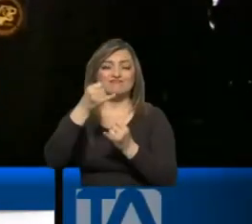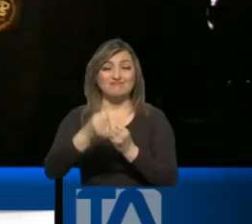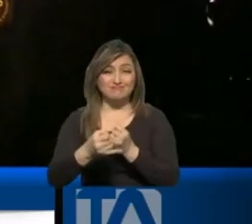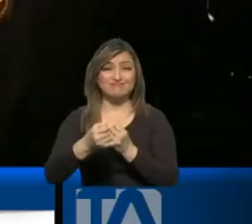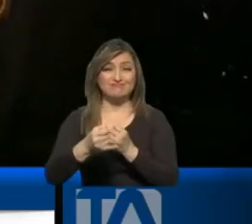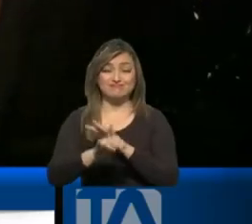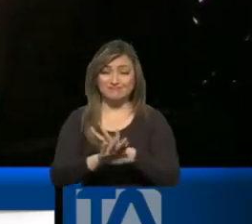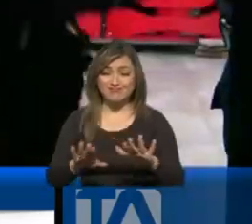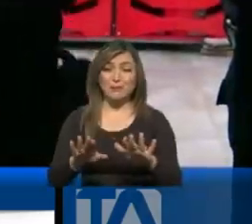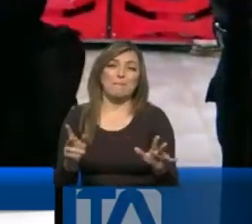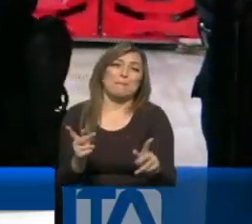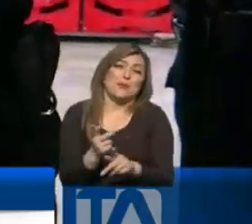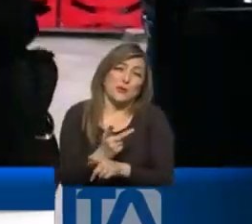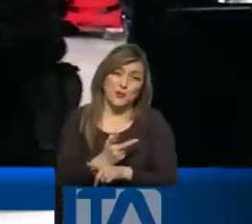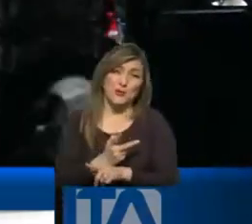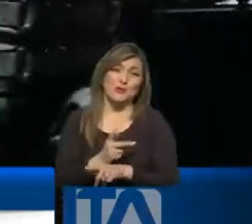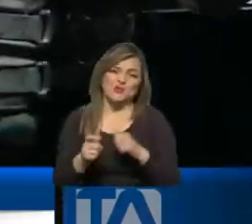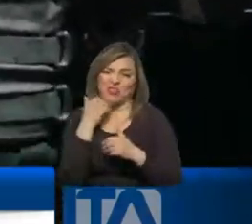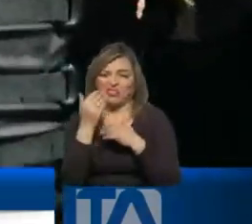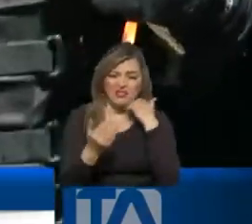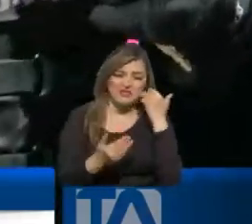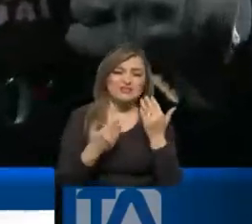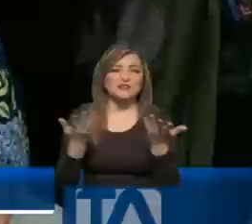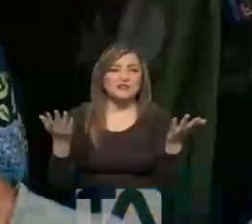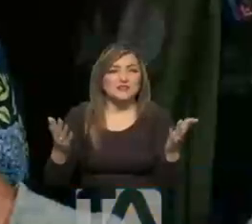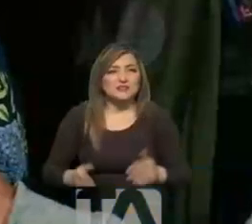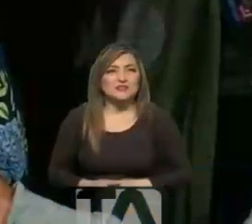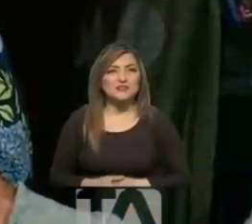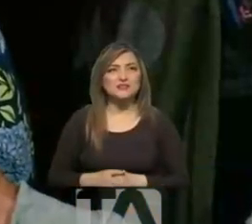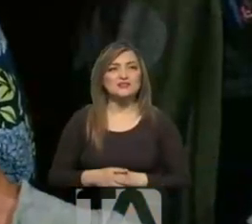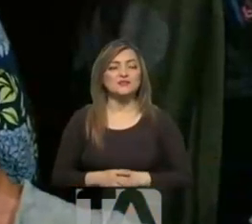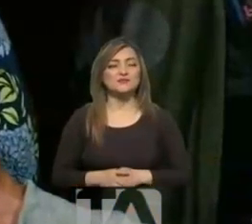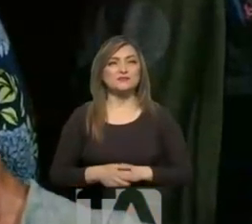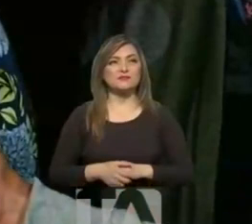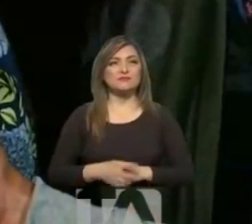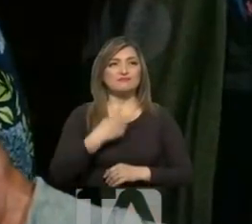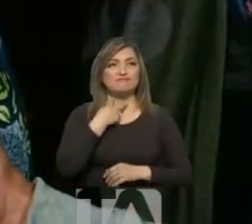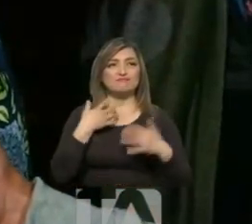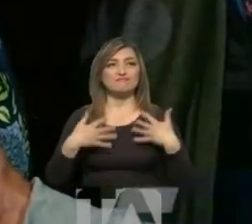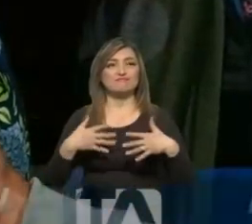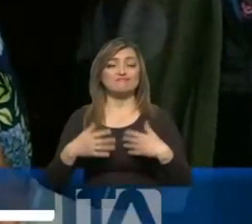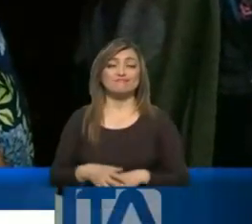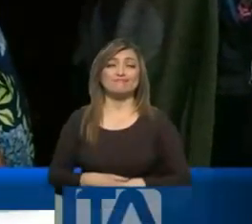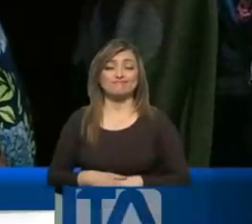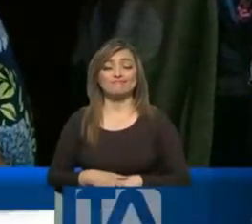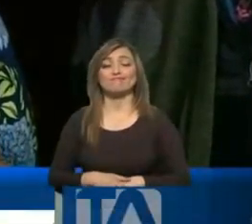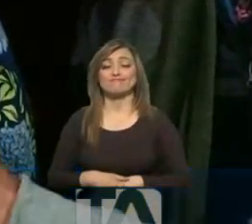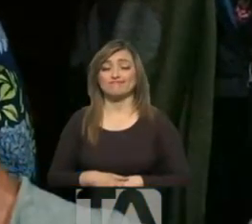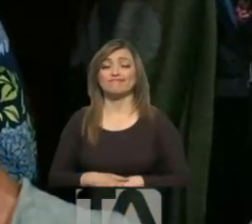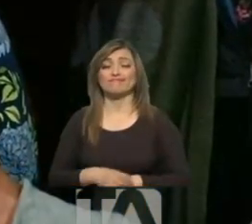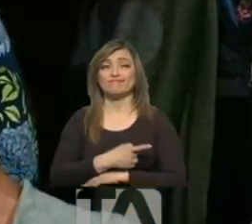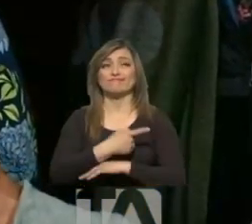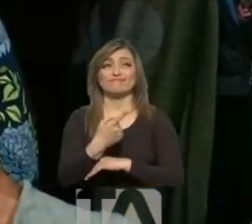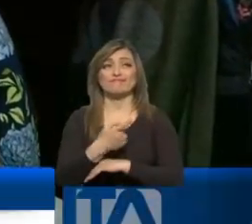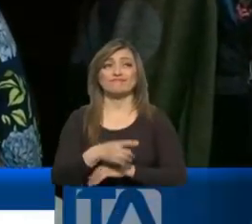las medidas empeore la situación sanitaria del país. Tenemos por eso mucho temor, porque esperamos que en algunos días